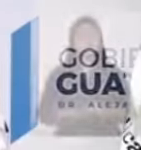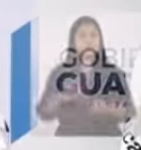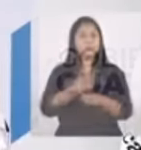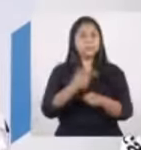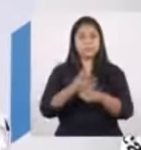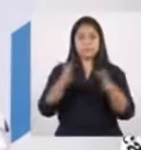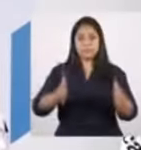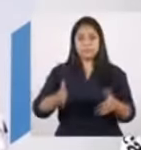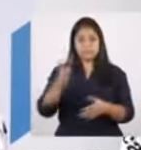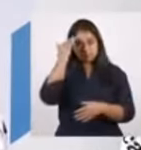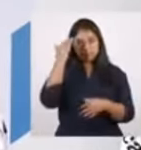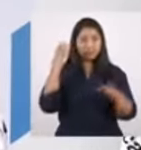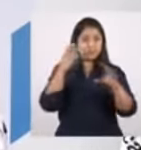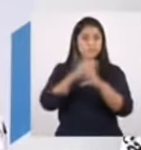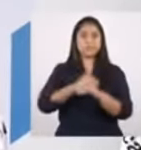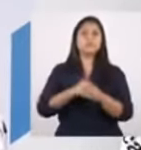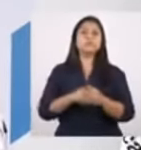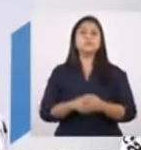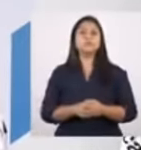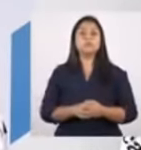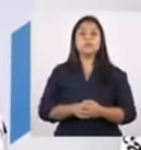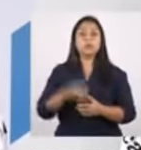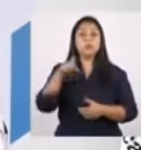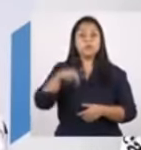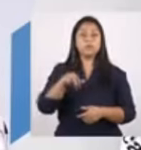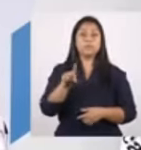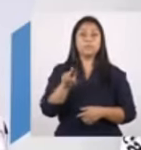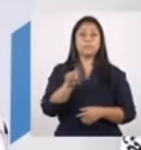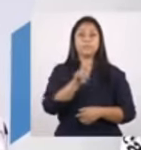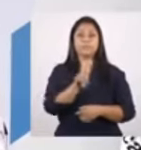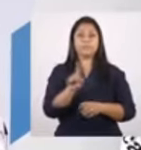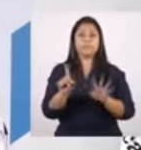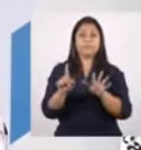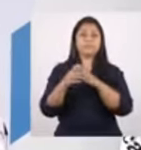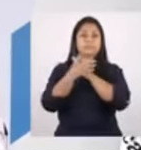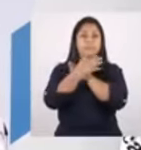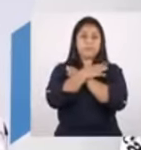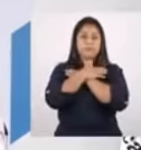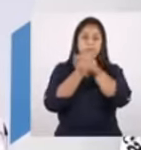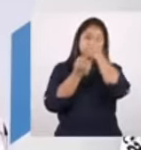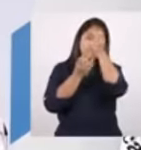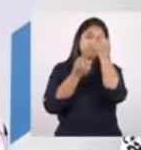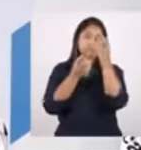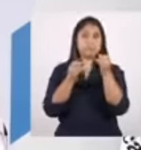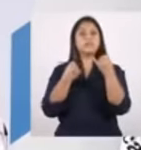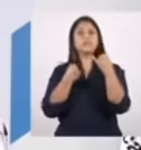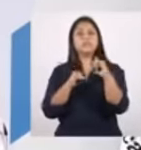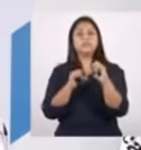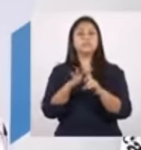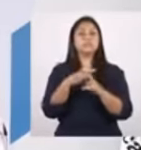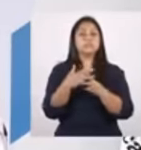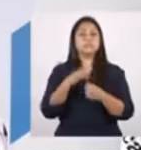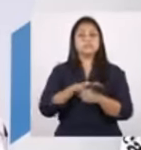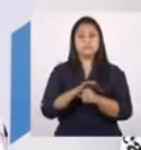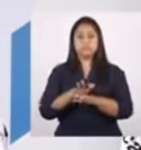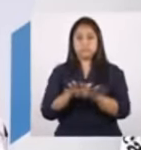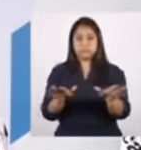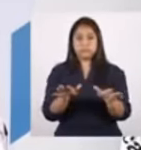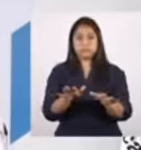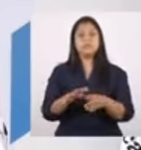Estimados conciudadanos, muy buenas noches. Hoy, martes 26 de mayo, les brindaré el informe de la situación de casos de